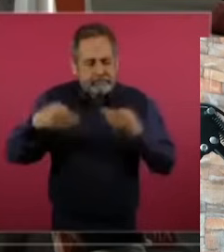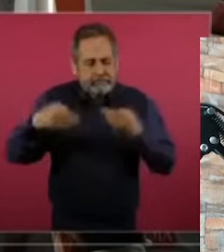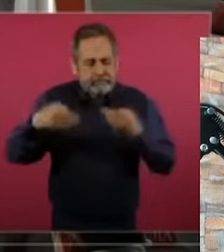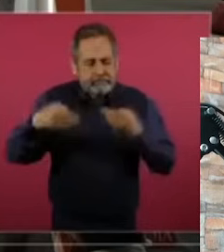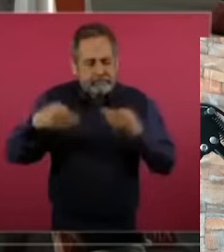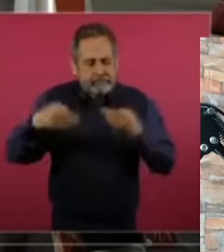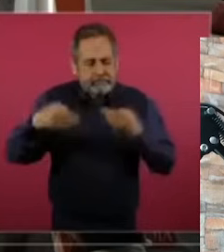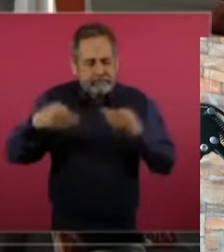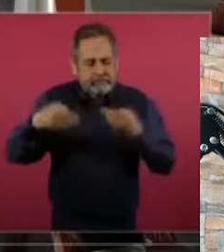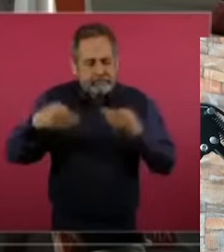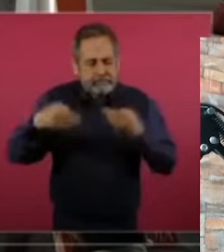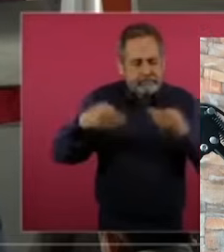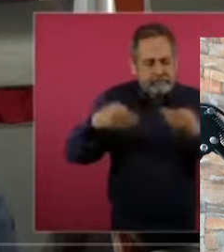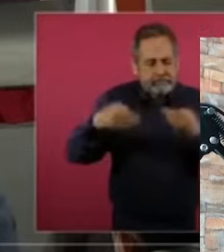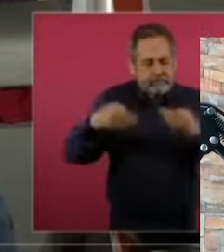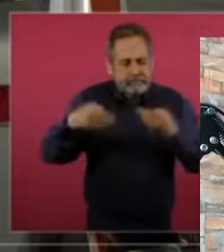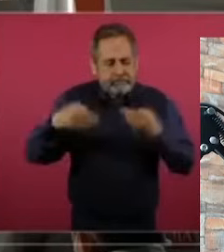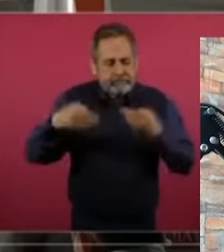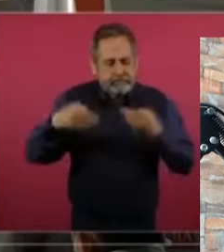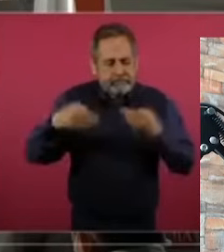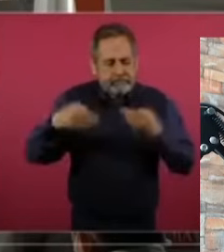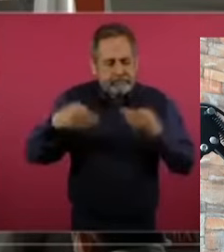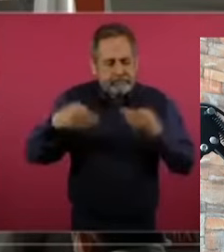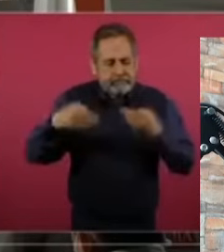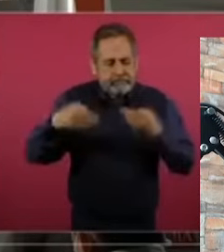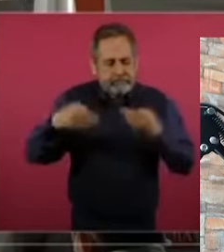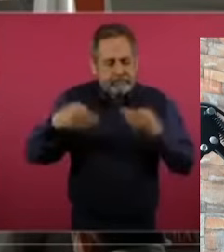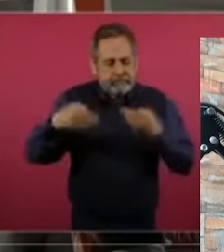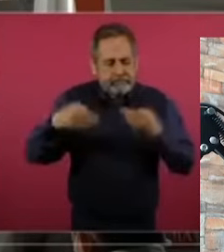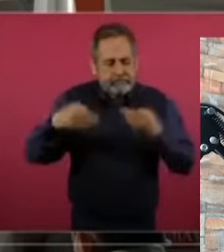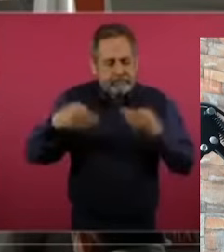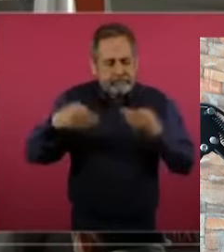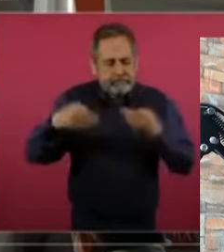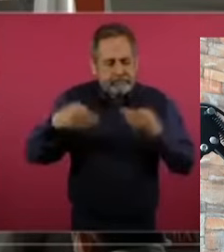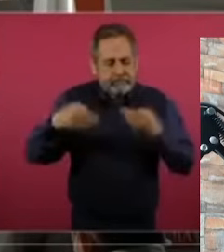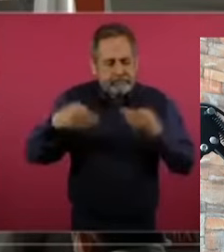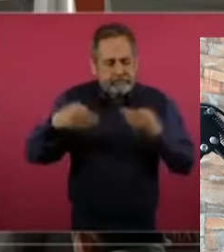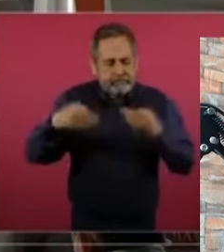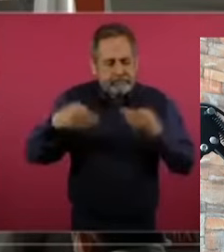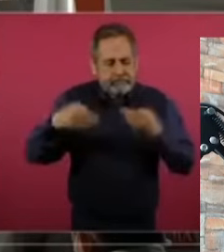reír con la política. Así que, AMLO, muchas gracias,